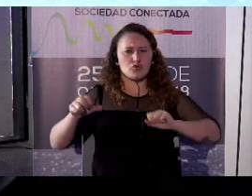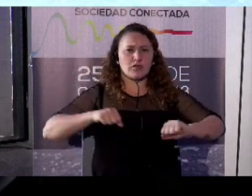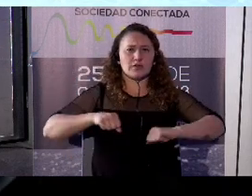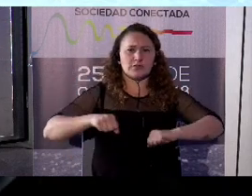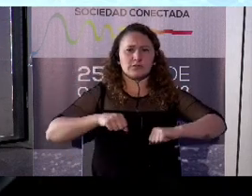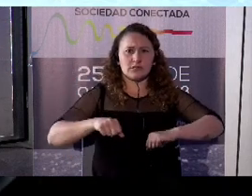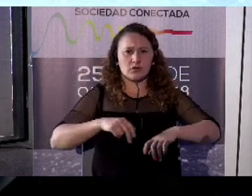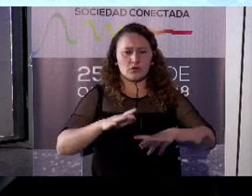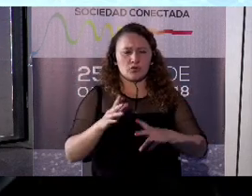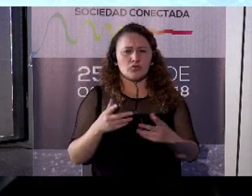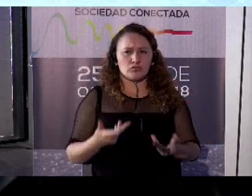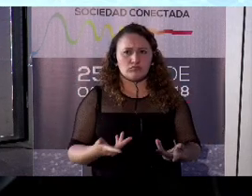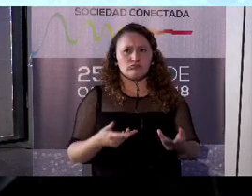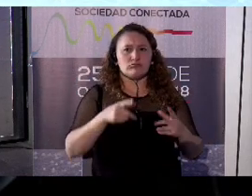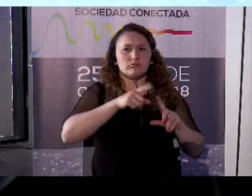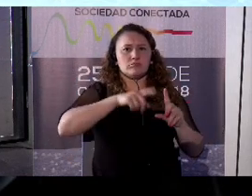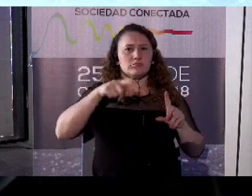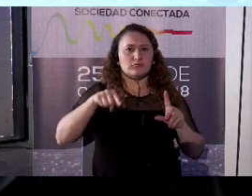de